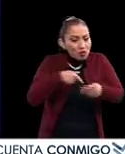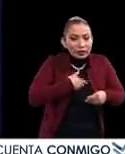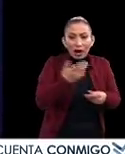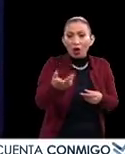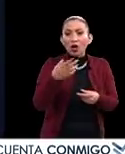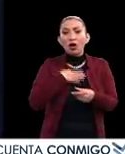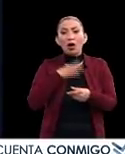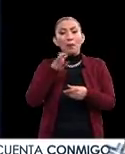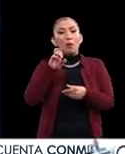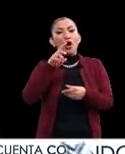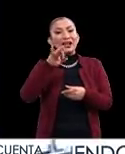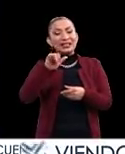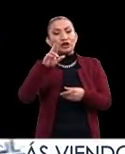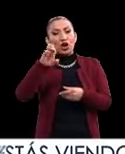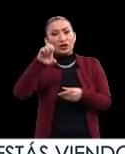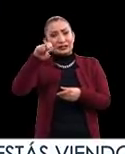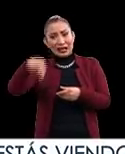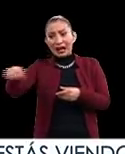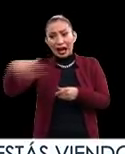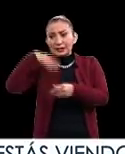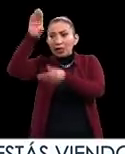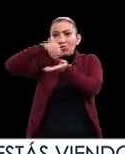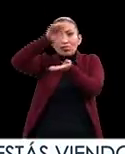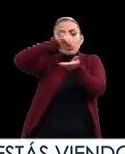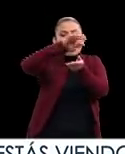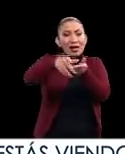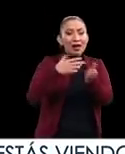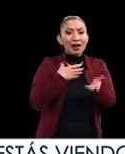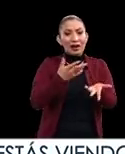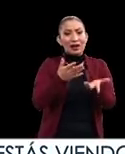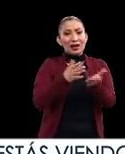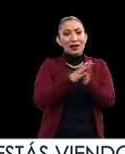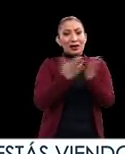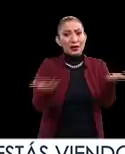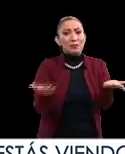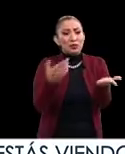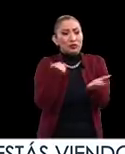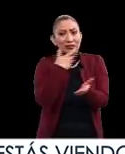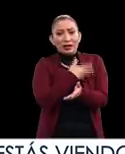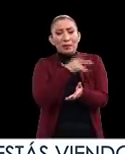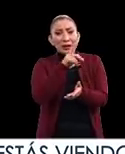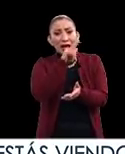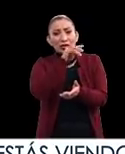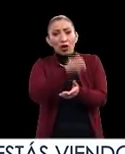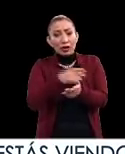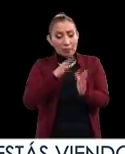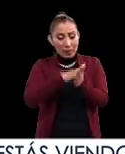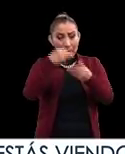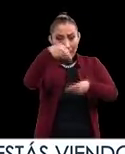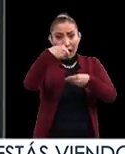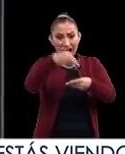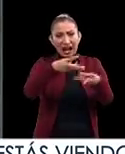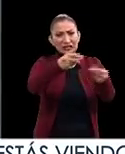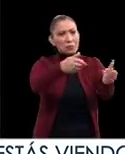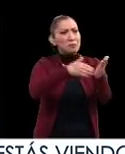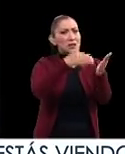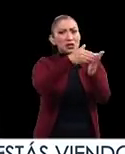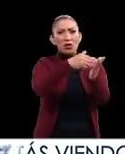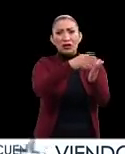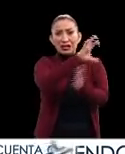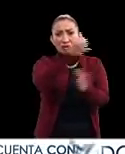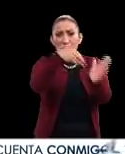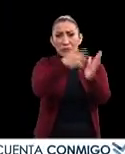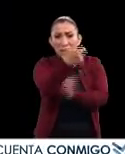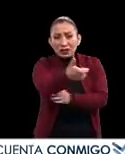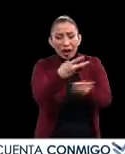hizo Boris Rosen. Genial. Estupendo trabajo. chingada. Recuperación del 19. Pero óyeme, en papel vamos a gastarnos